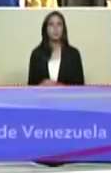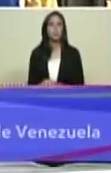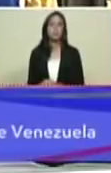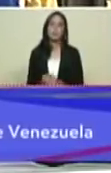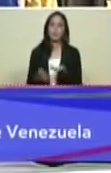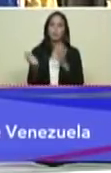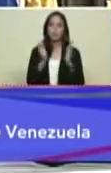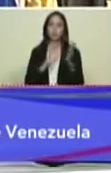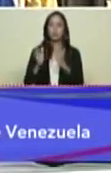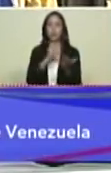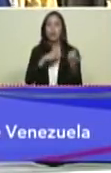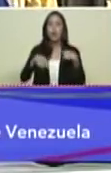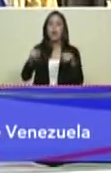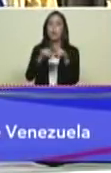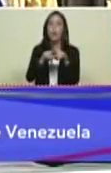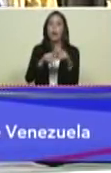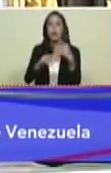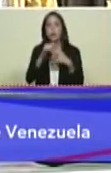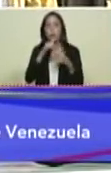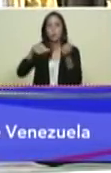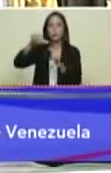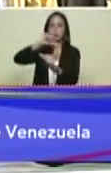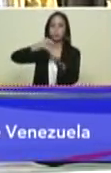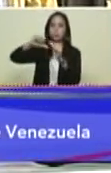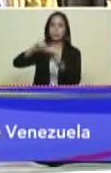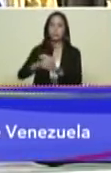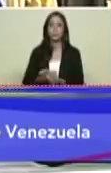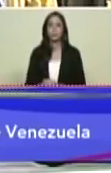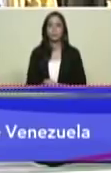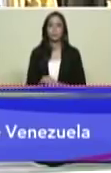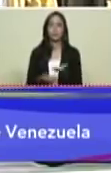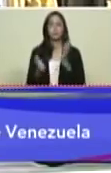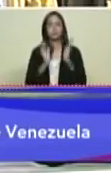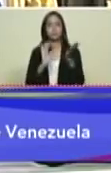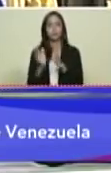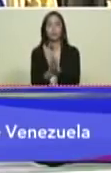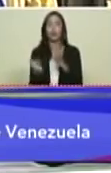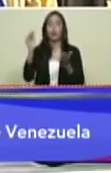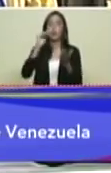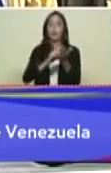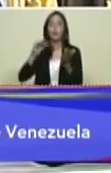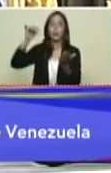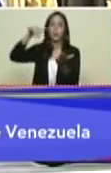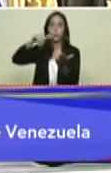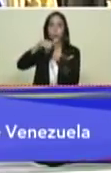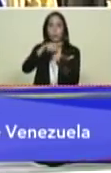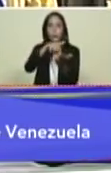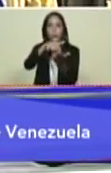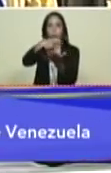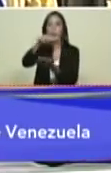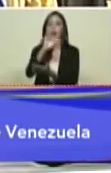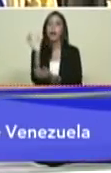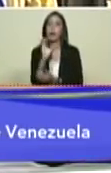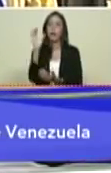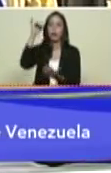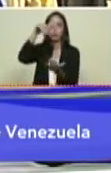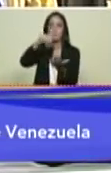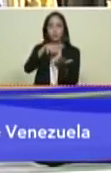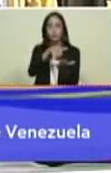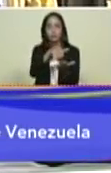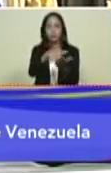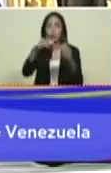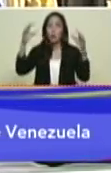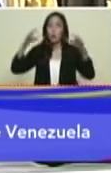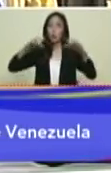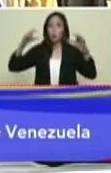pase de servicio, un toque técnico y luego rumbo a Caracas. Y llegamos a Caracas bajo la